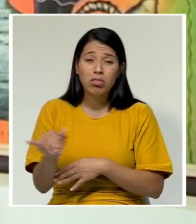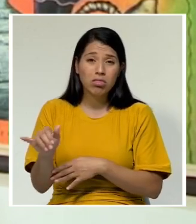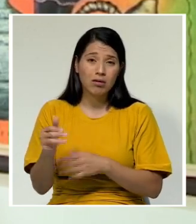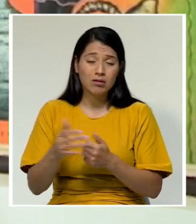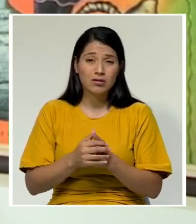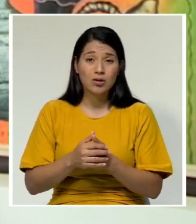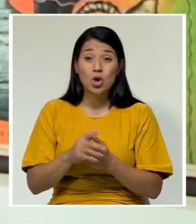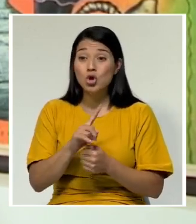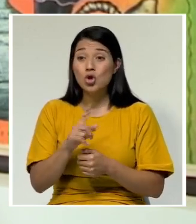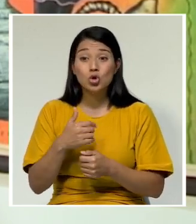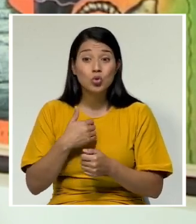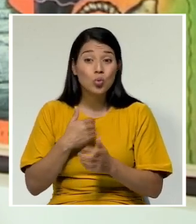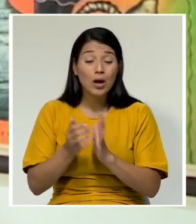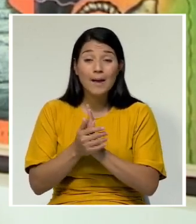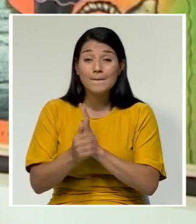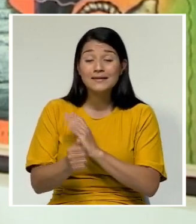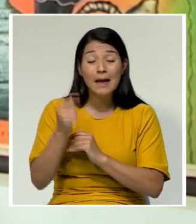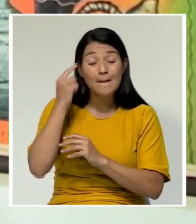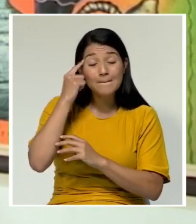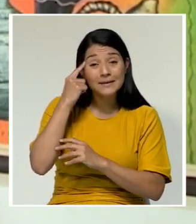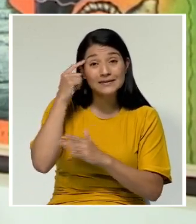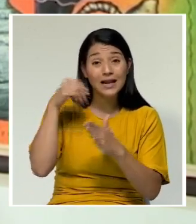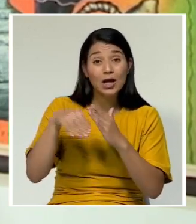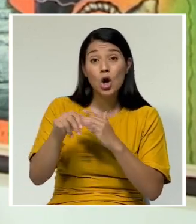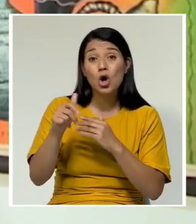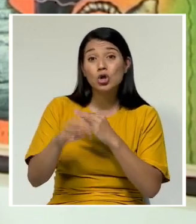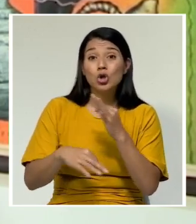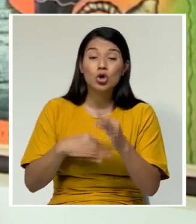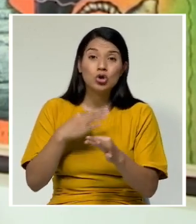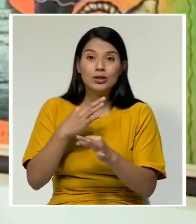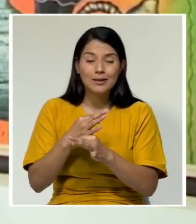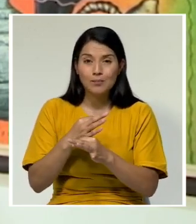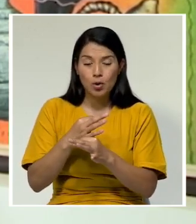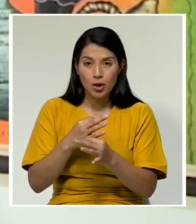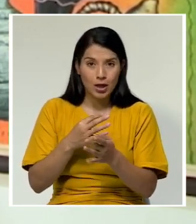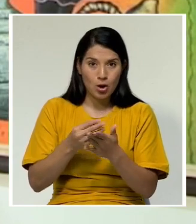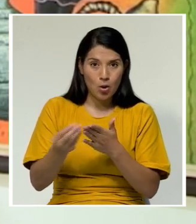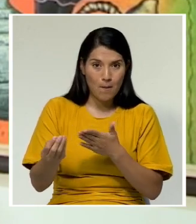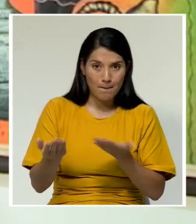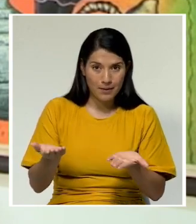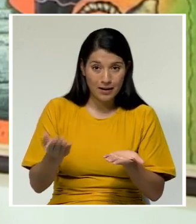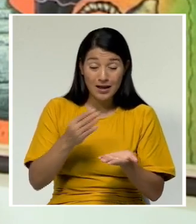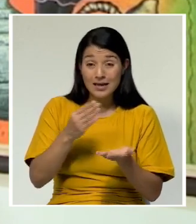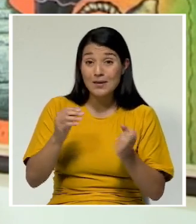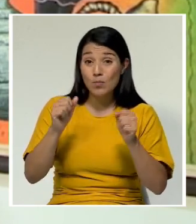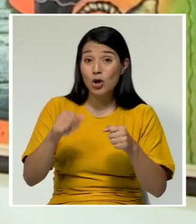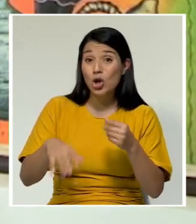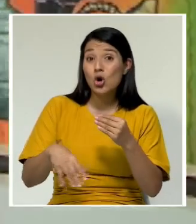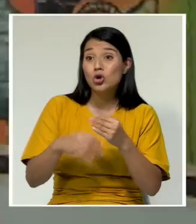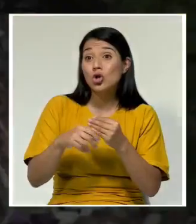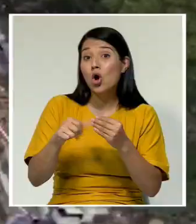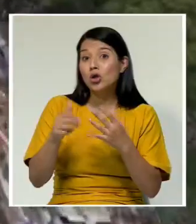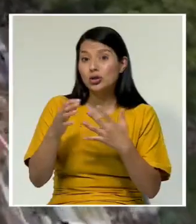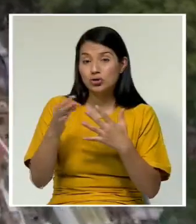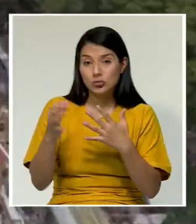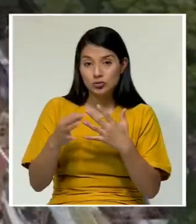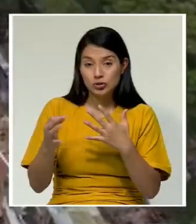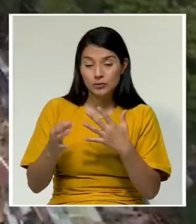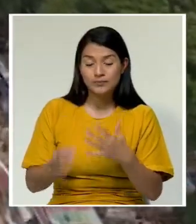CONAVI en estos días, con las nuevas autoridades, tendrá que plantear la nueva generación de los carteles de conservación